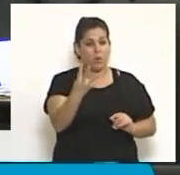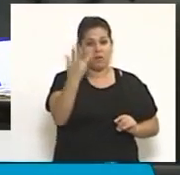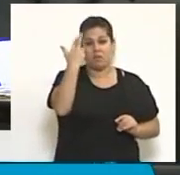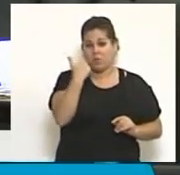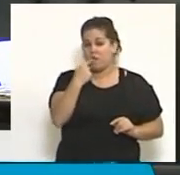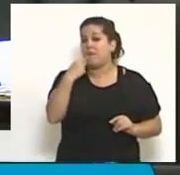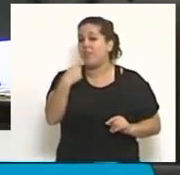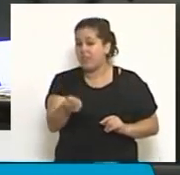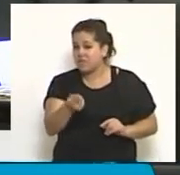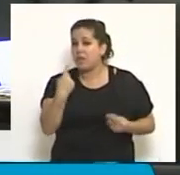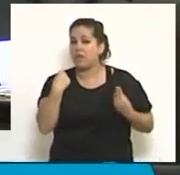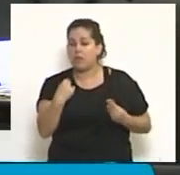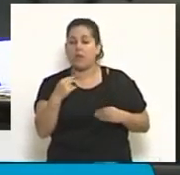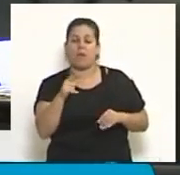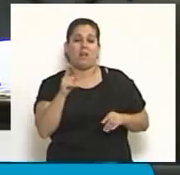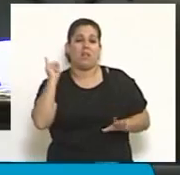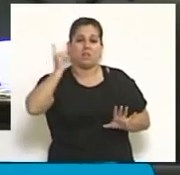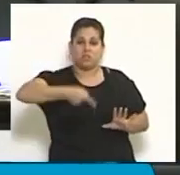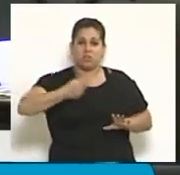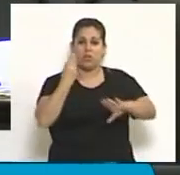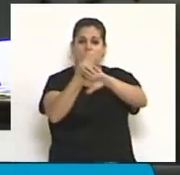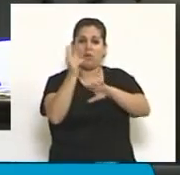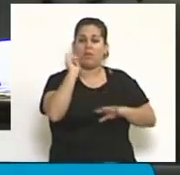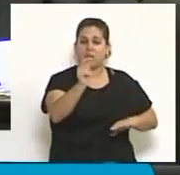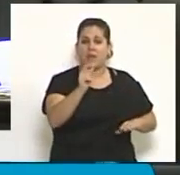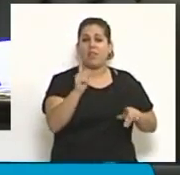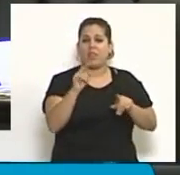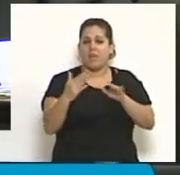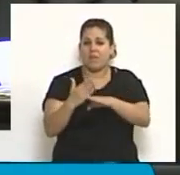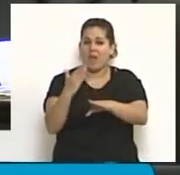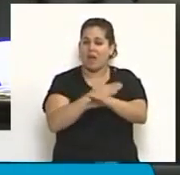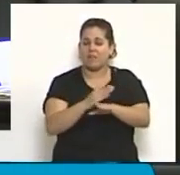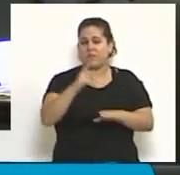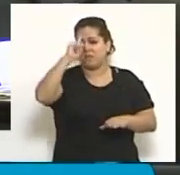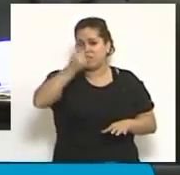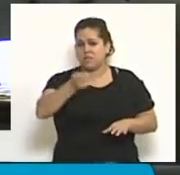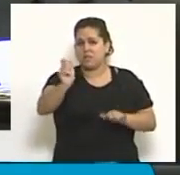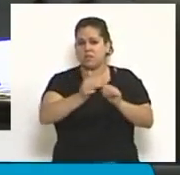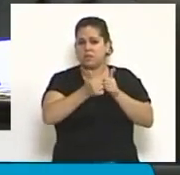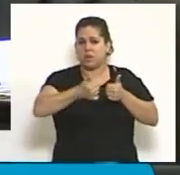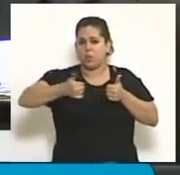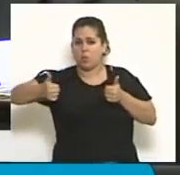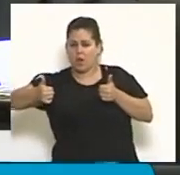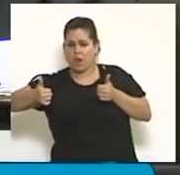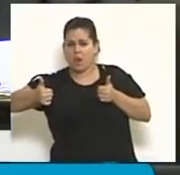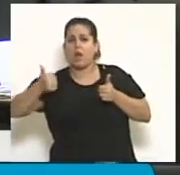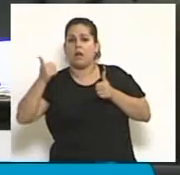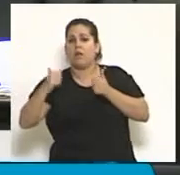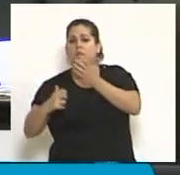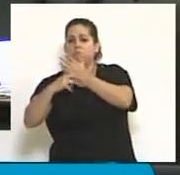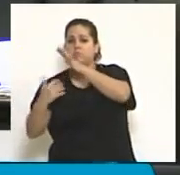49 establece que la designación será sustanciada ante un tribunal convocada por el Procurador General de la